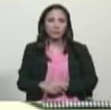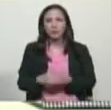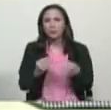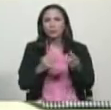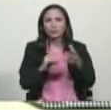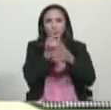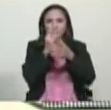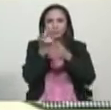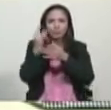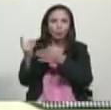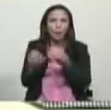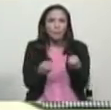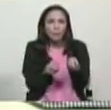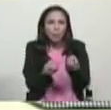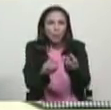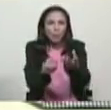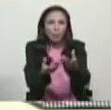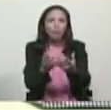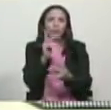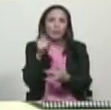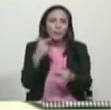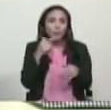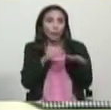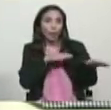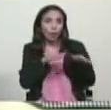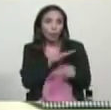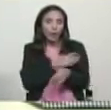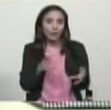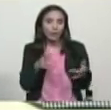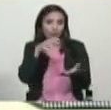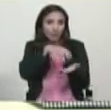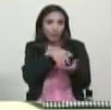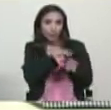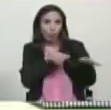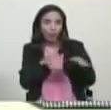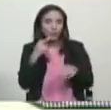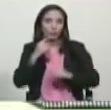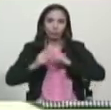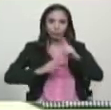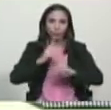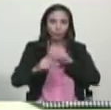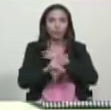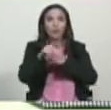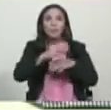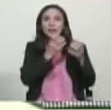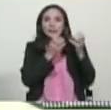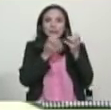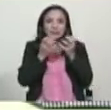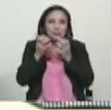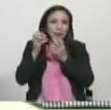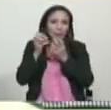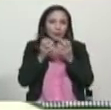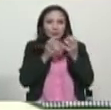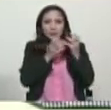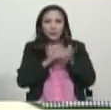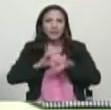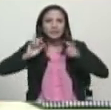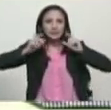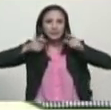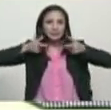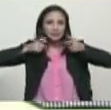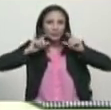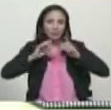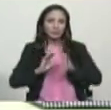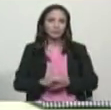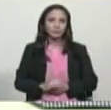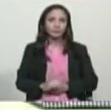cultivando en gran escala en el estado Cojedes y en otras regiones del país, y con el maíz. Tenemos el gran reto, como usted nos lo